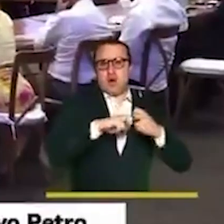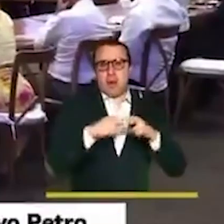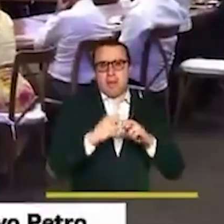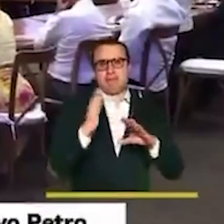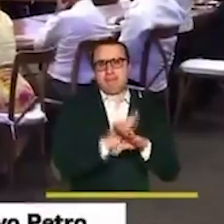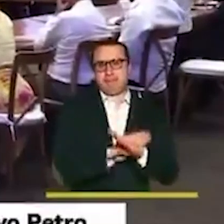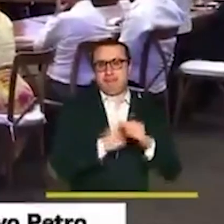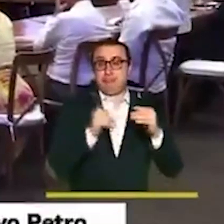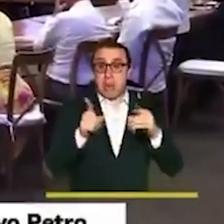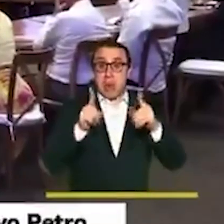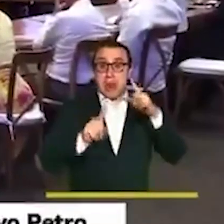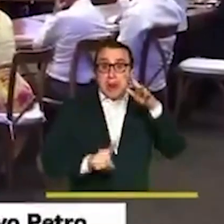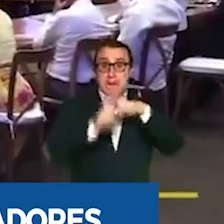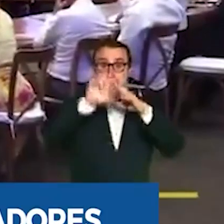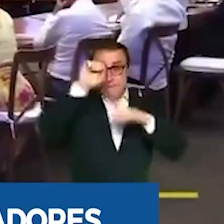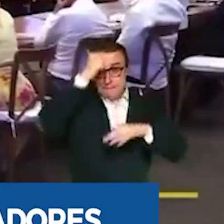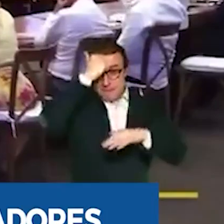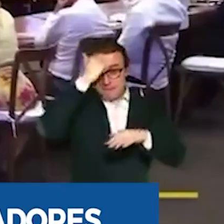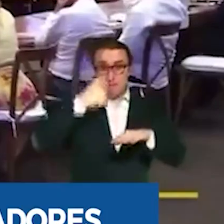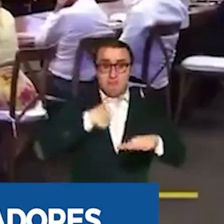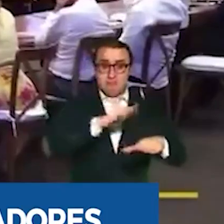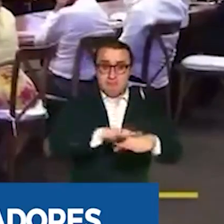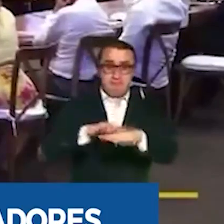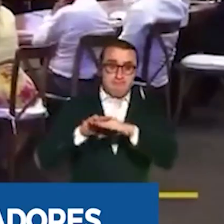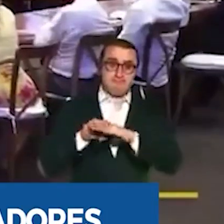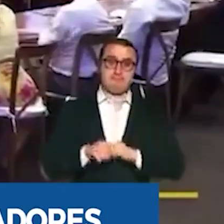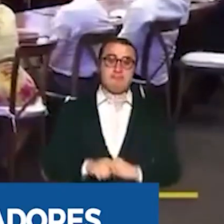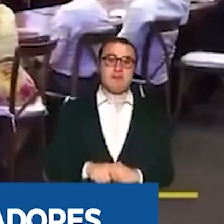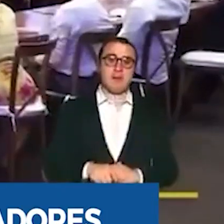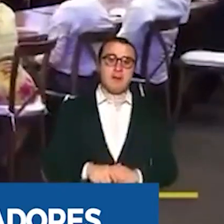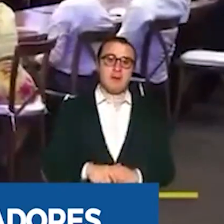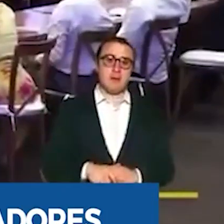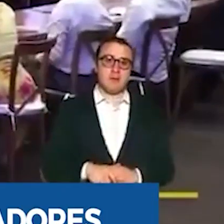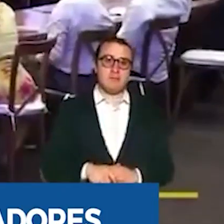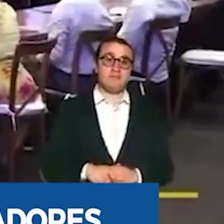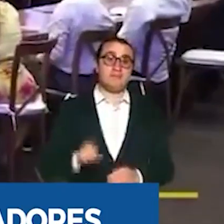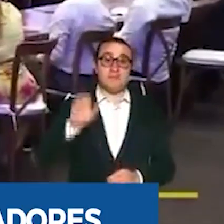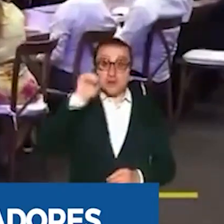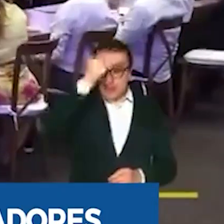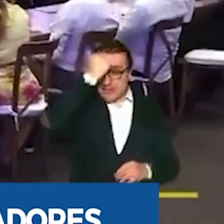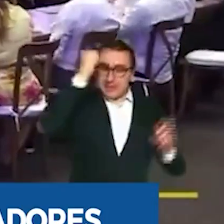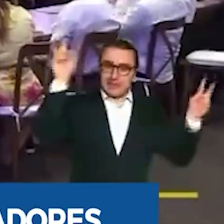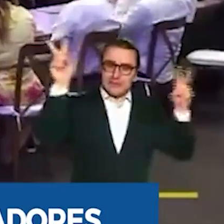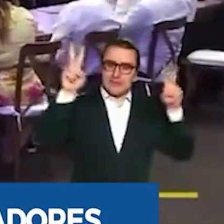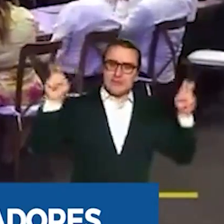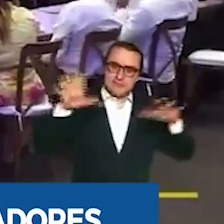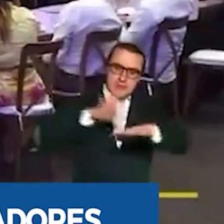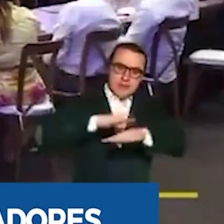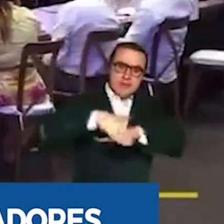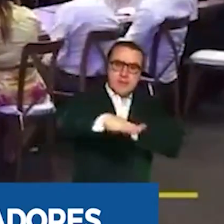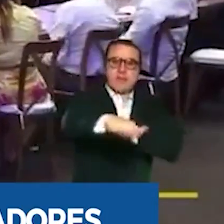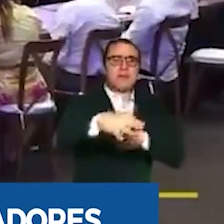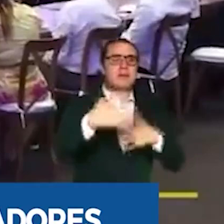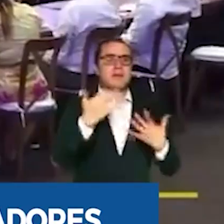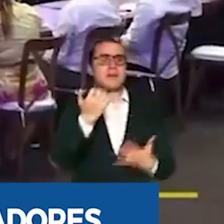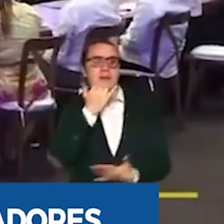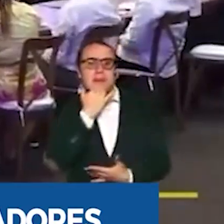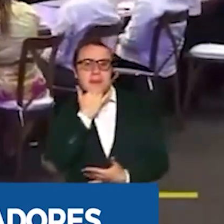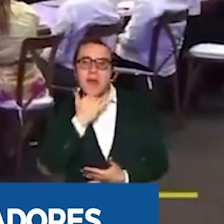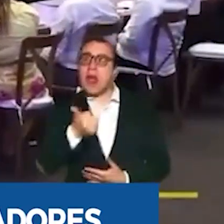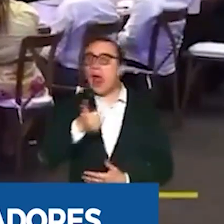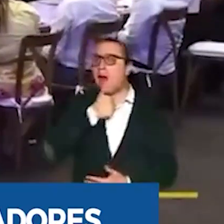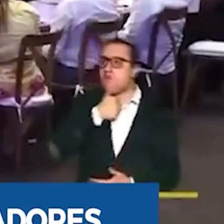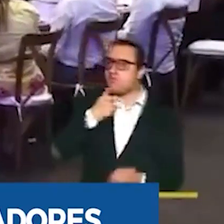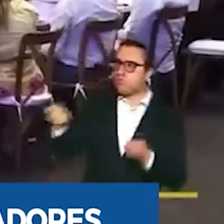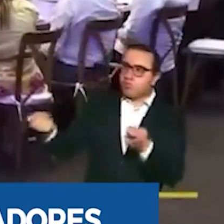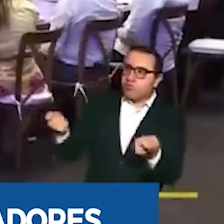En la clausura de la cumbre de gobernadores reunidos en Cartagena, el presidente Petro criticó el hecho de que las grandes obras de infraestructura,